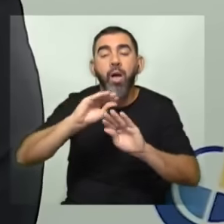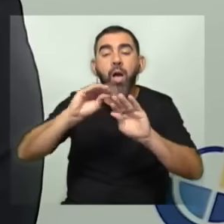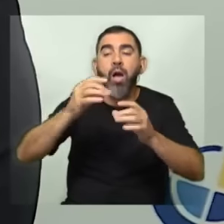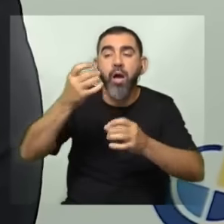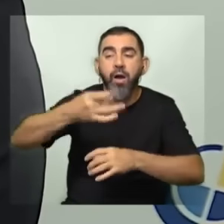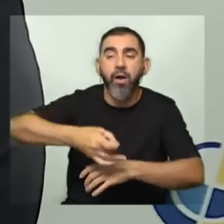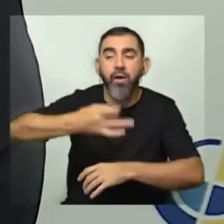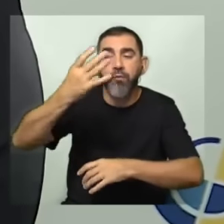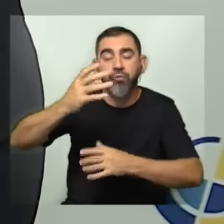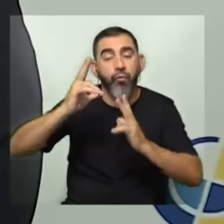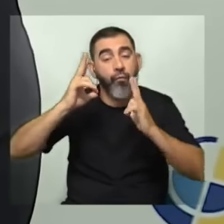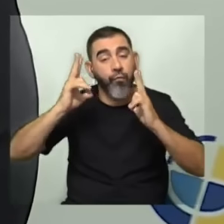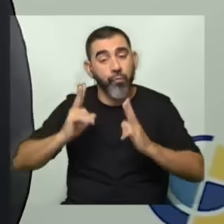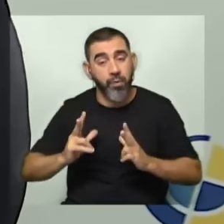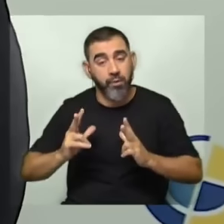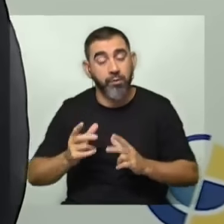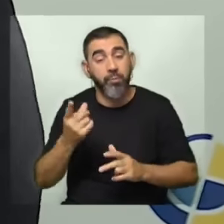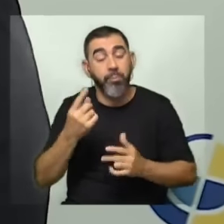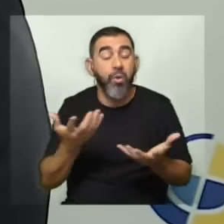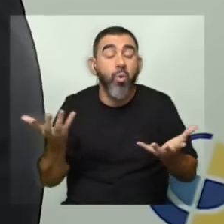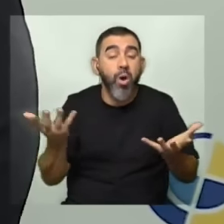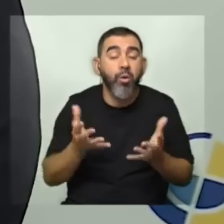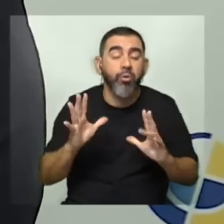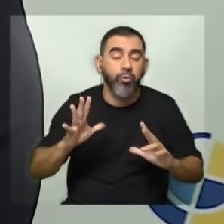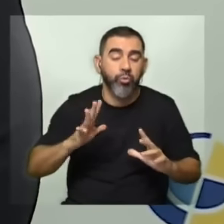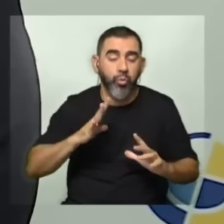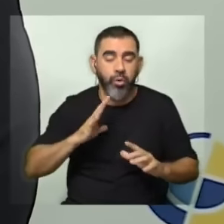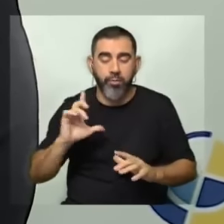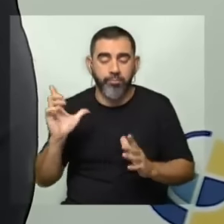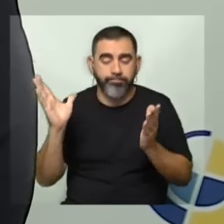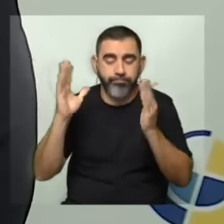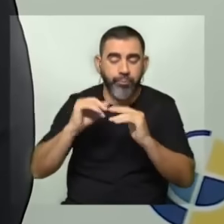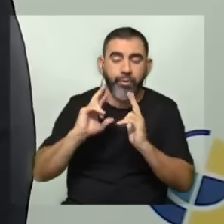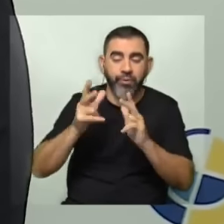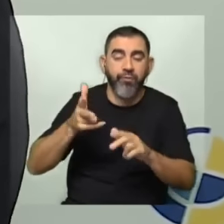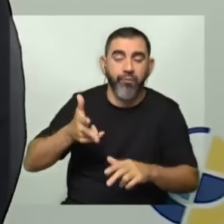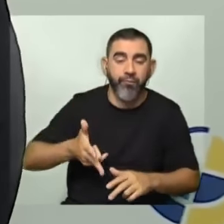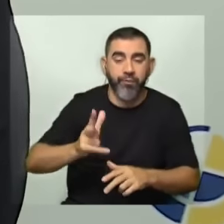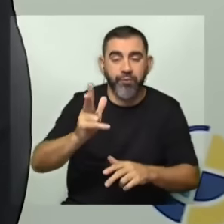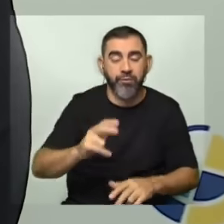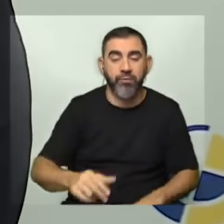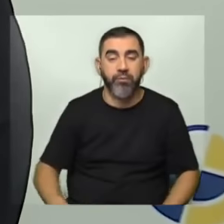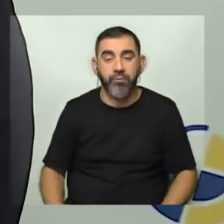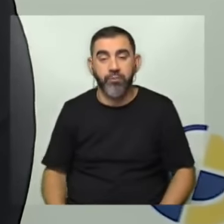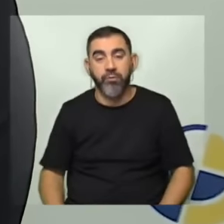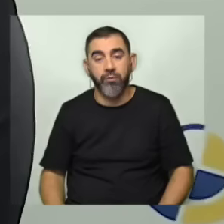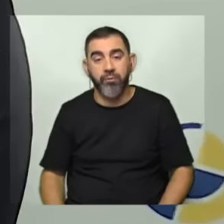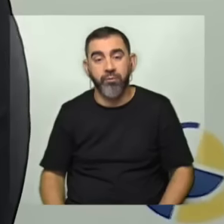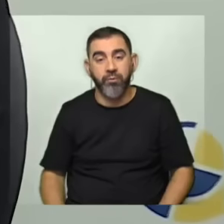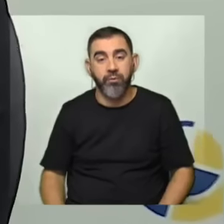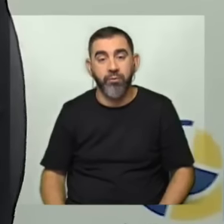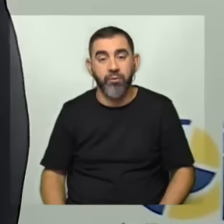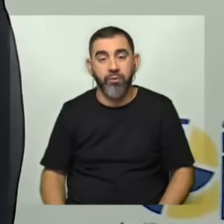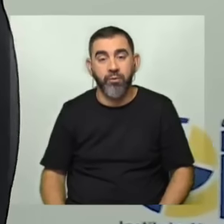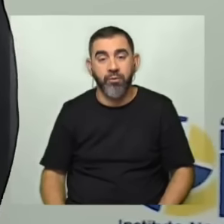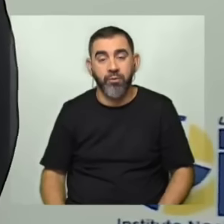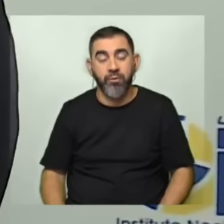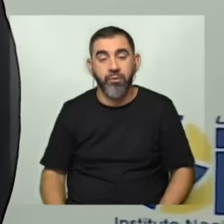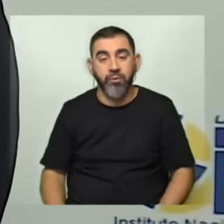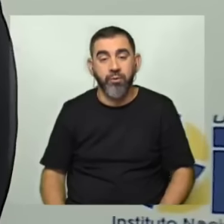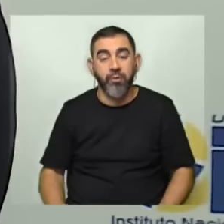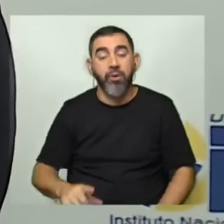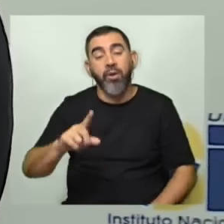ya con mucho más precisión pero en este momento todavía no somos capaces de decir en qué fecha porque bueno el financiamiento aún no está ese es el primer